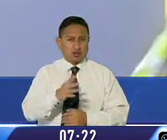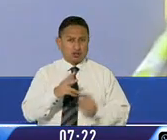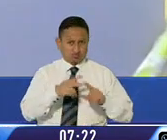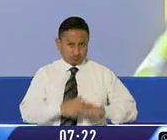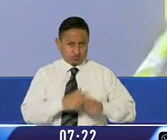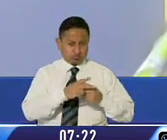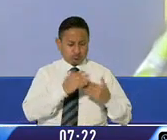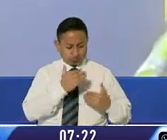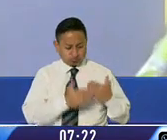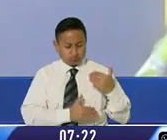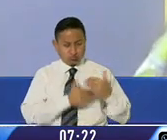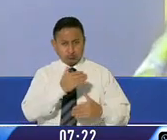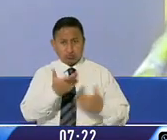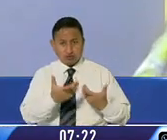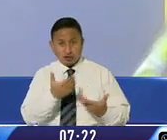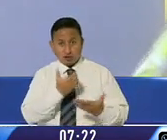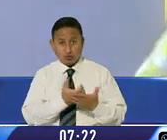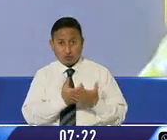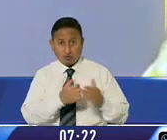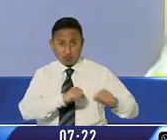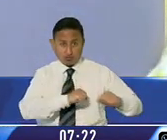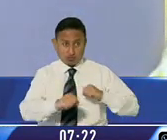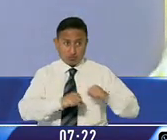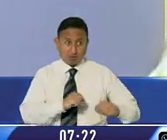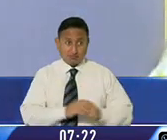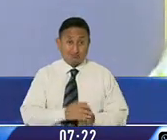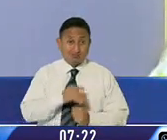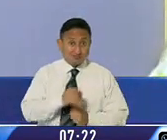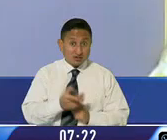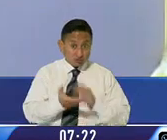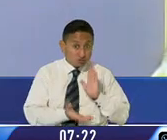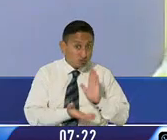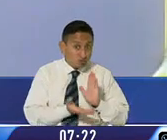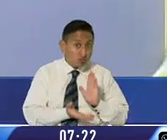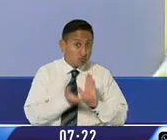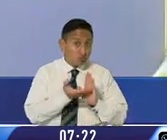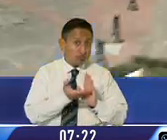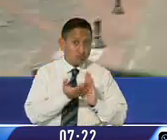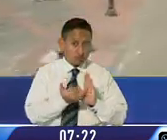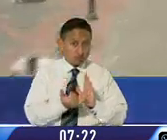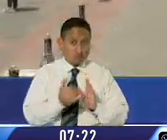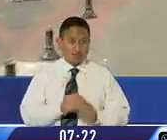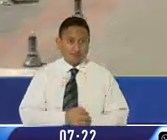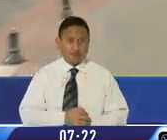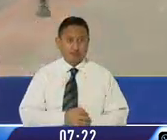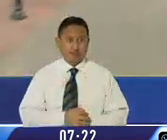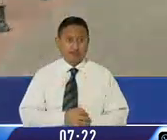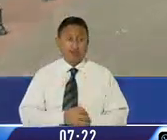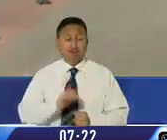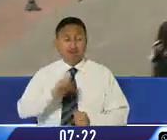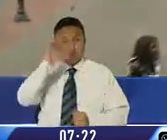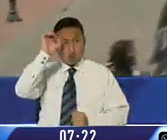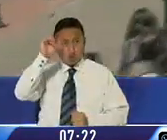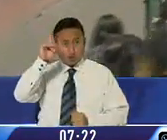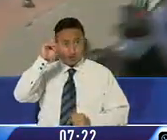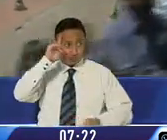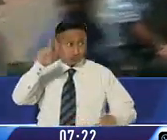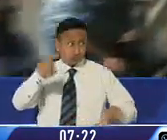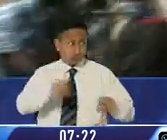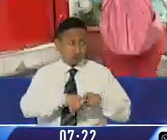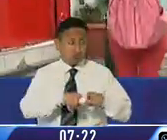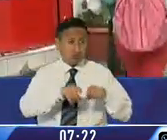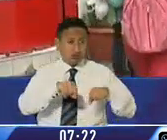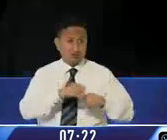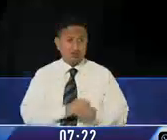movernos, empezar a mover la economía. Ese es el incremento que estamos viendo ahora. Criterio compartido por el